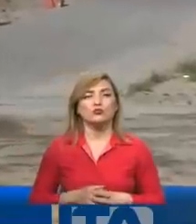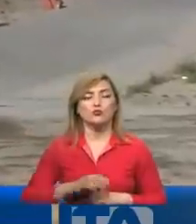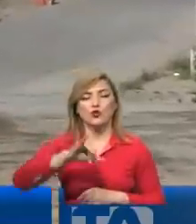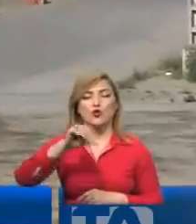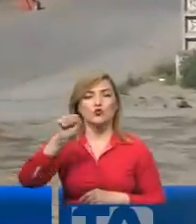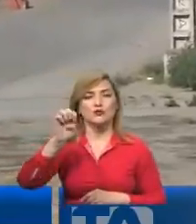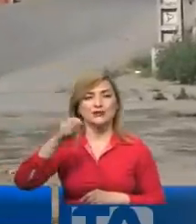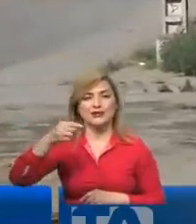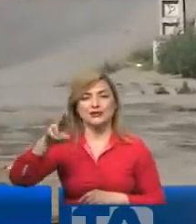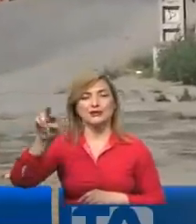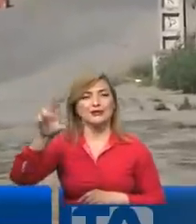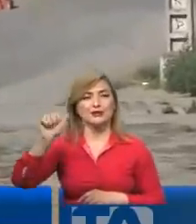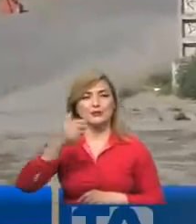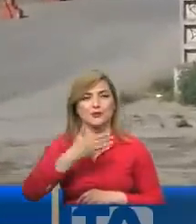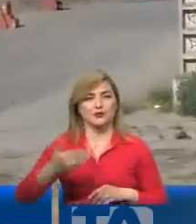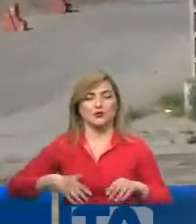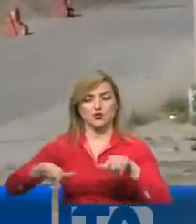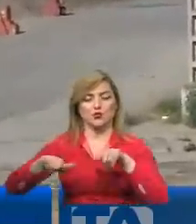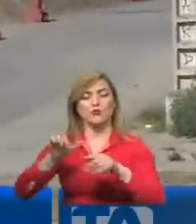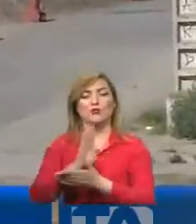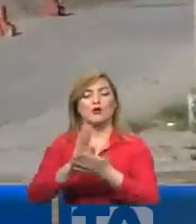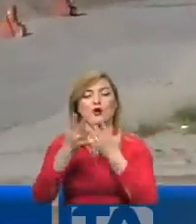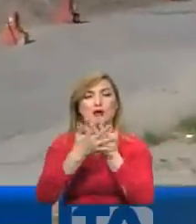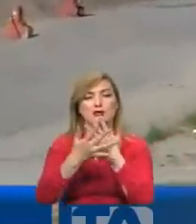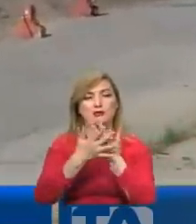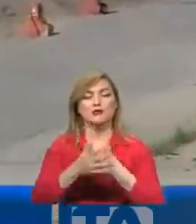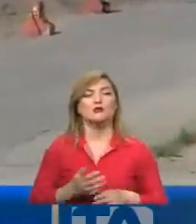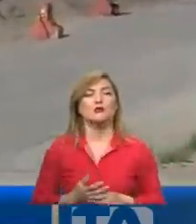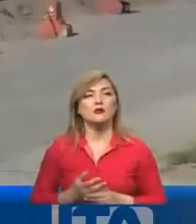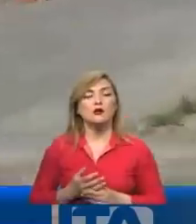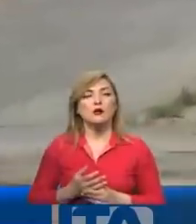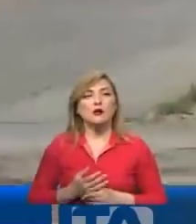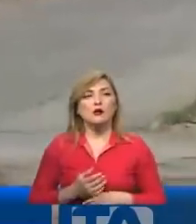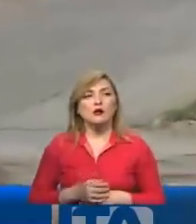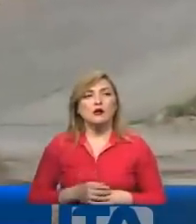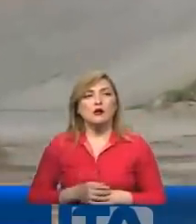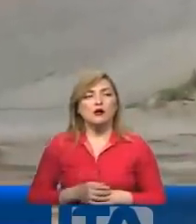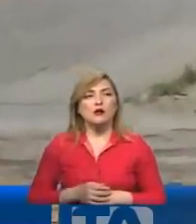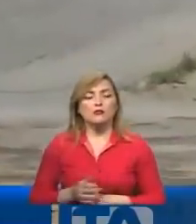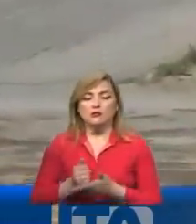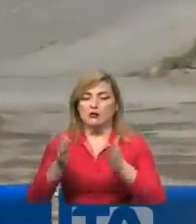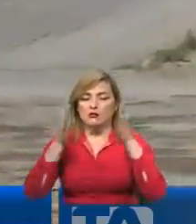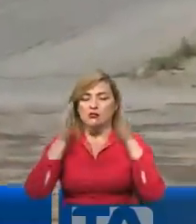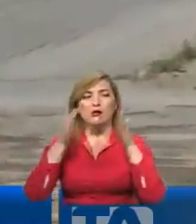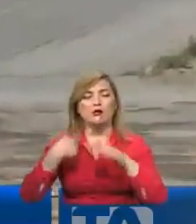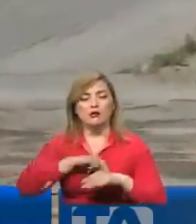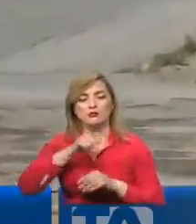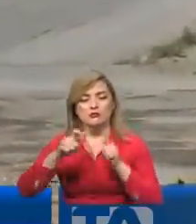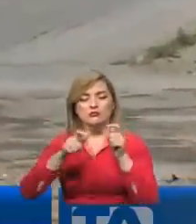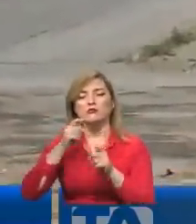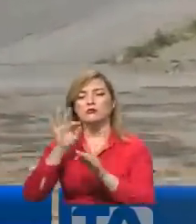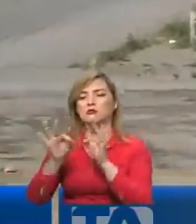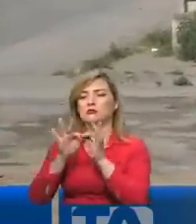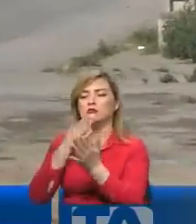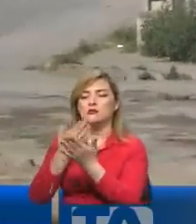como presidente, en este caso de uno de los sectores del barrio Carcelén y de la parroquia, es que nos hagan atención a nosotros también como ciudadanos.